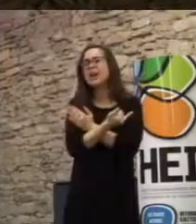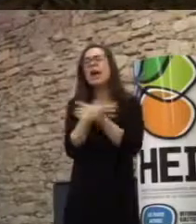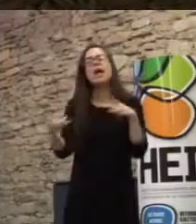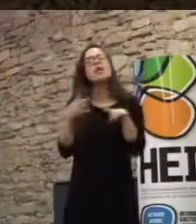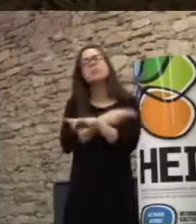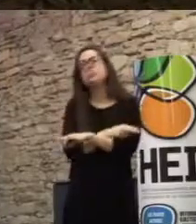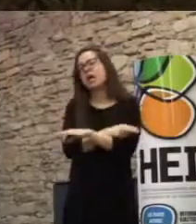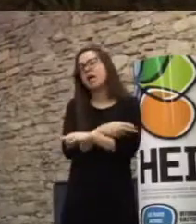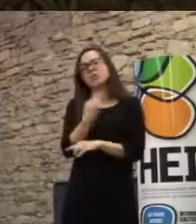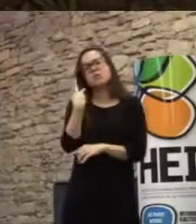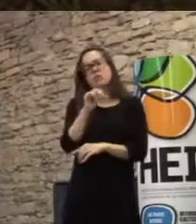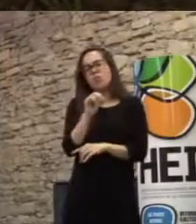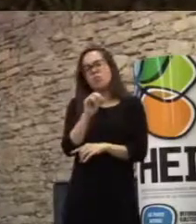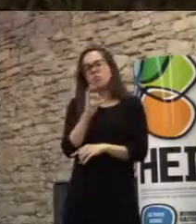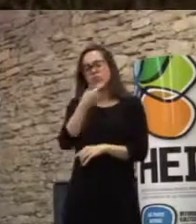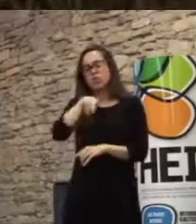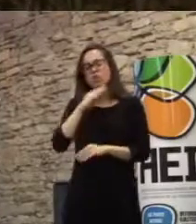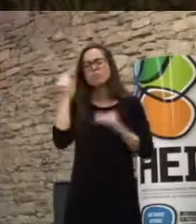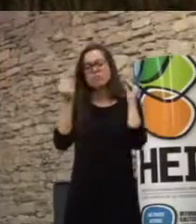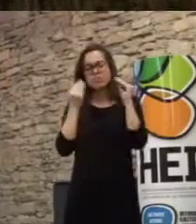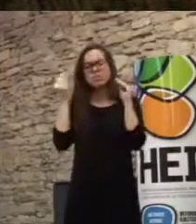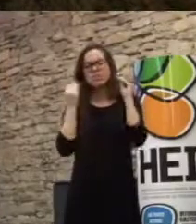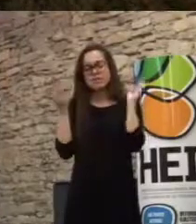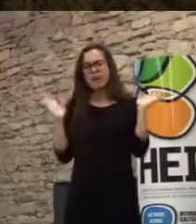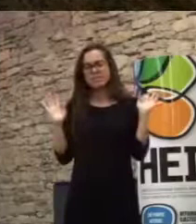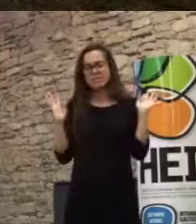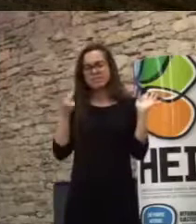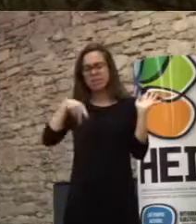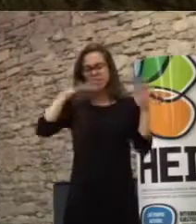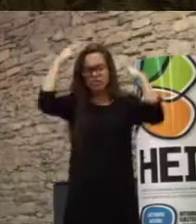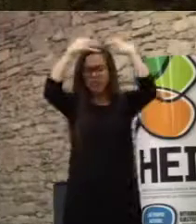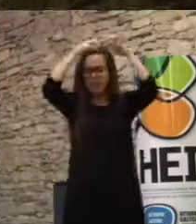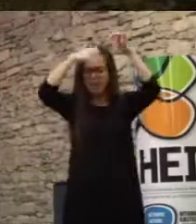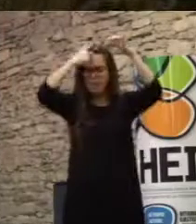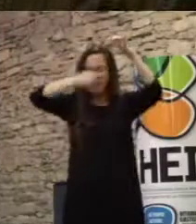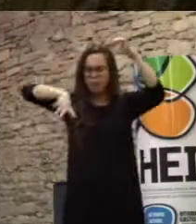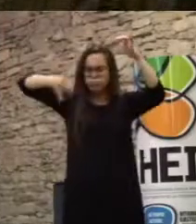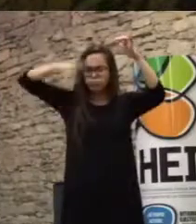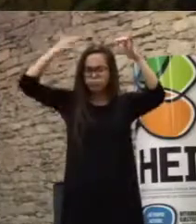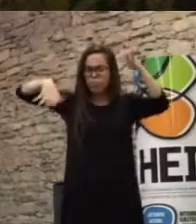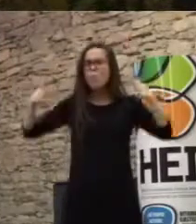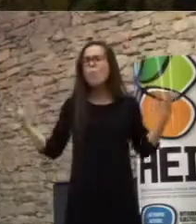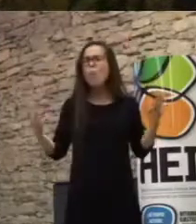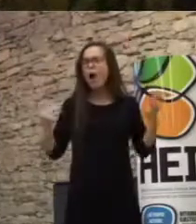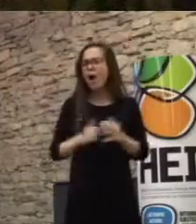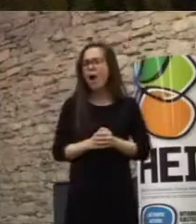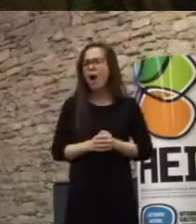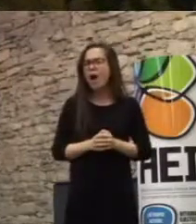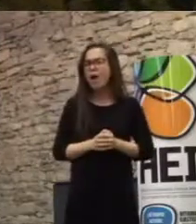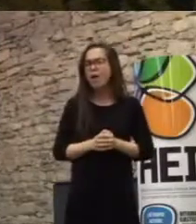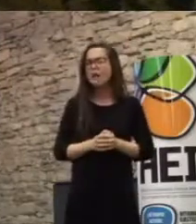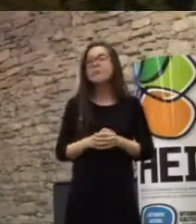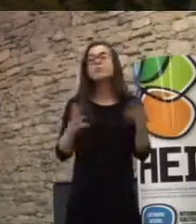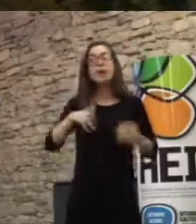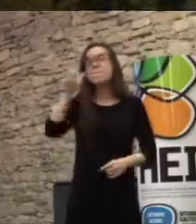comunicación os invito a que penséis qué imágenes estáis construyendo en el cerebro de las personas atención a la confabulación porque las personas